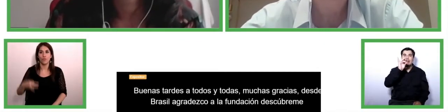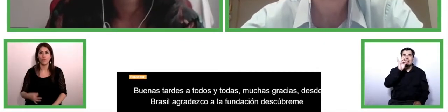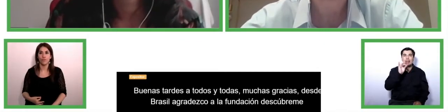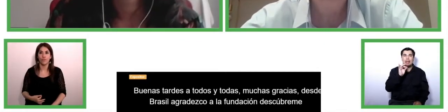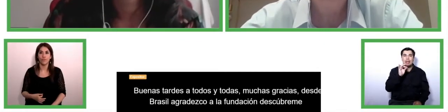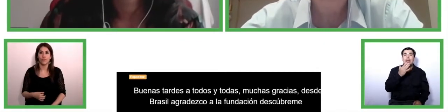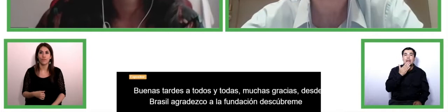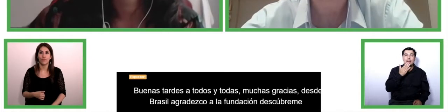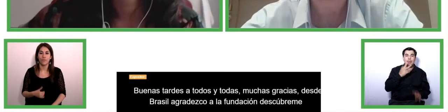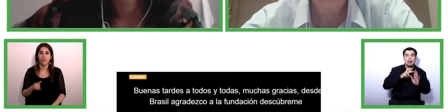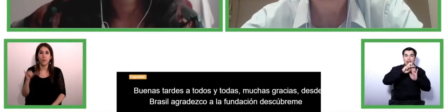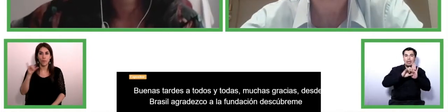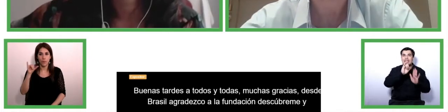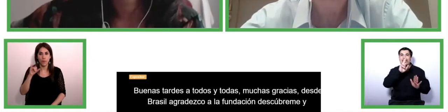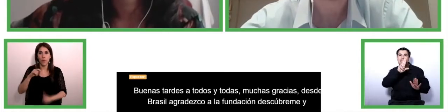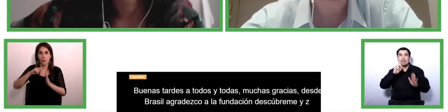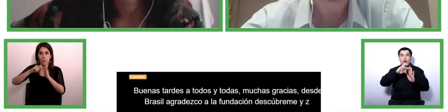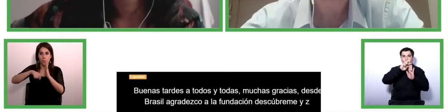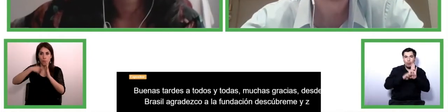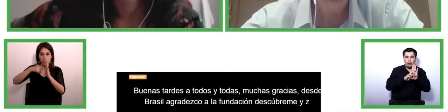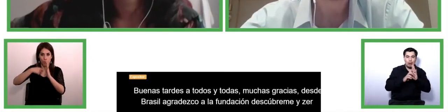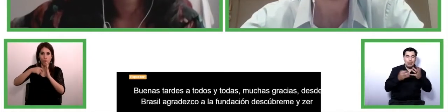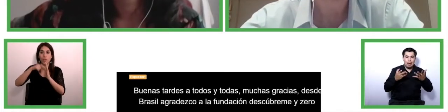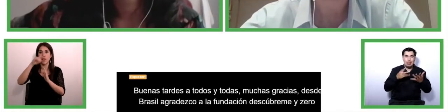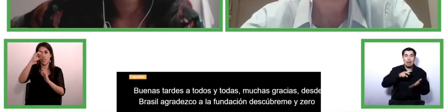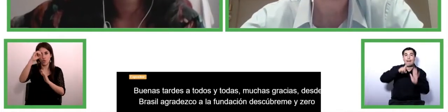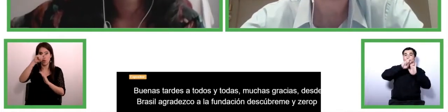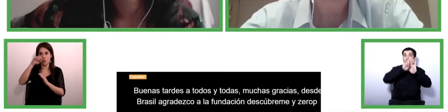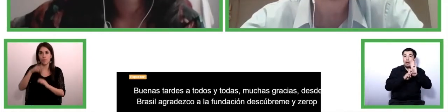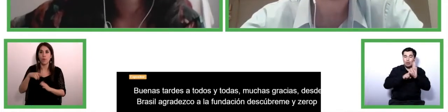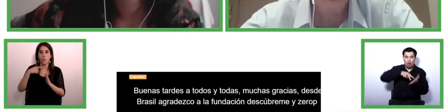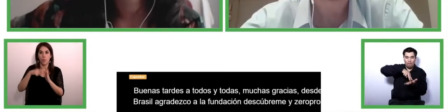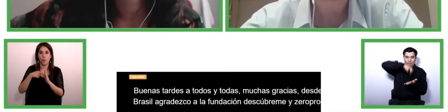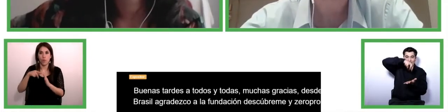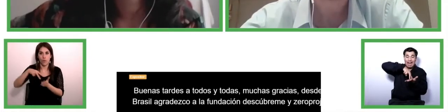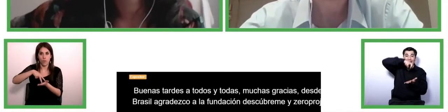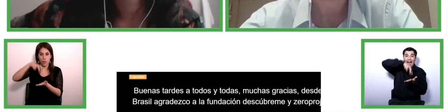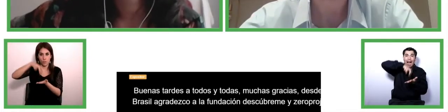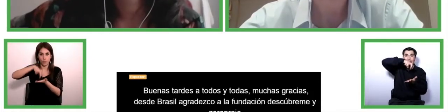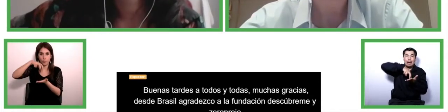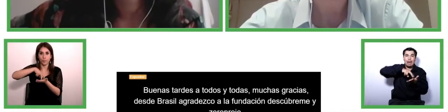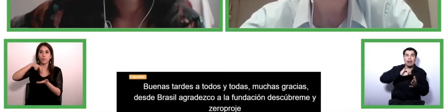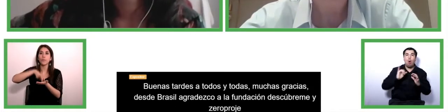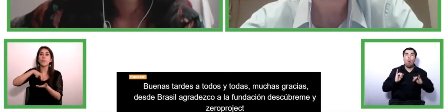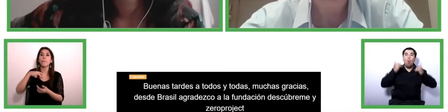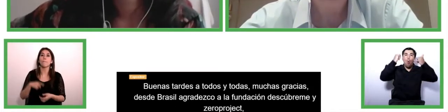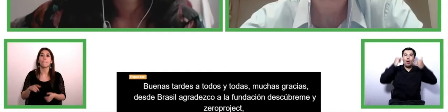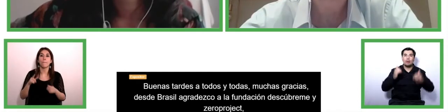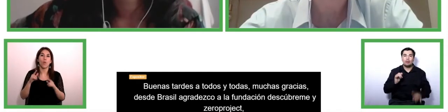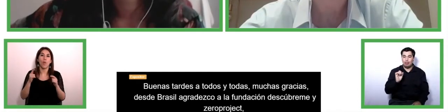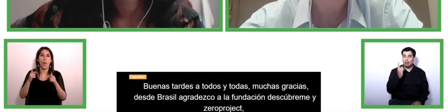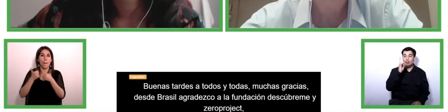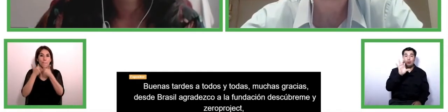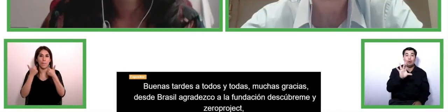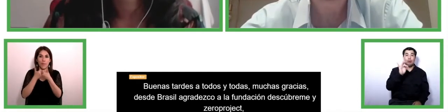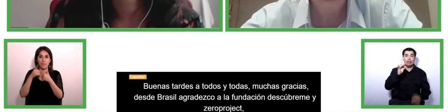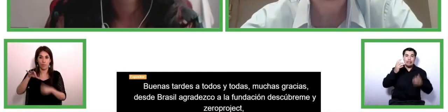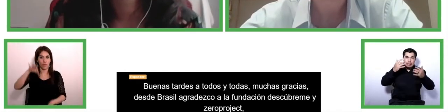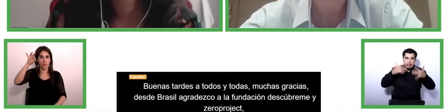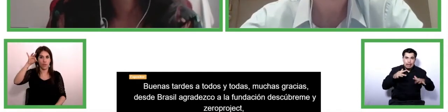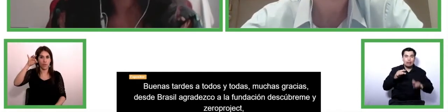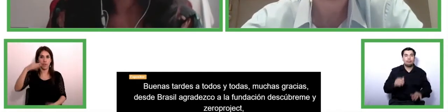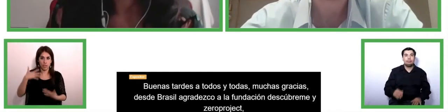por esta oportunidad de presentar el proyecto Jugar, Brincar en portugués, que a principios de este año fue